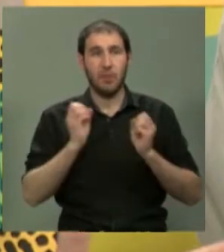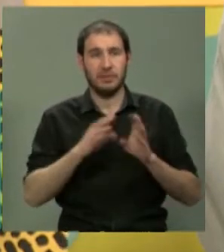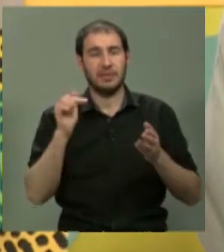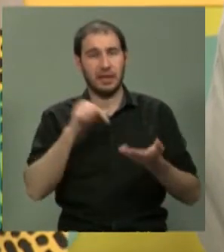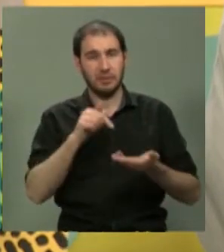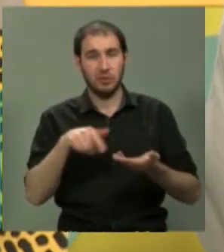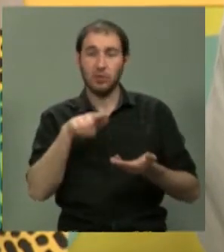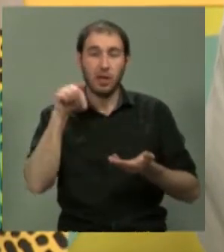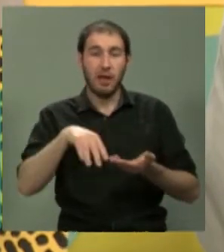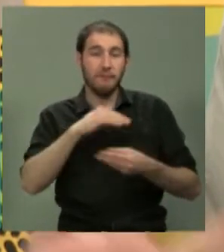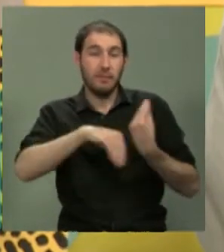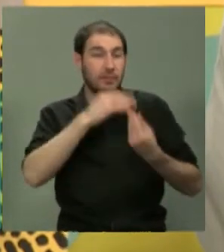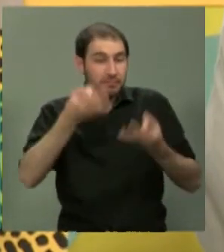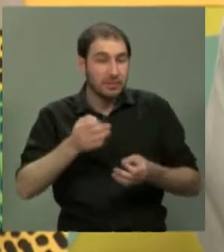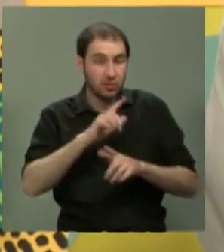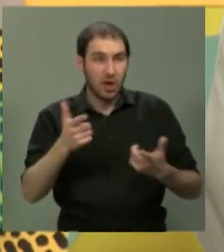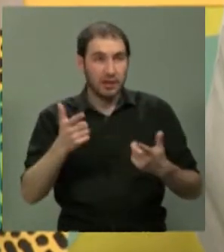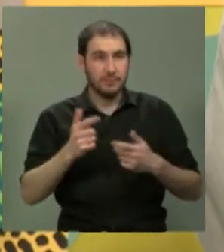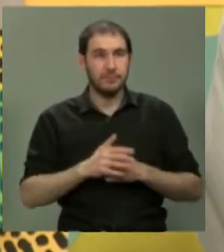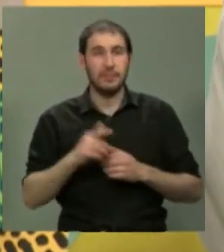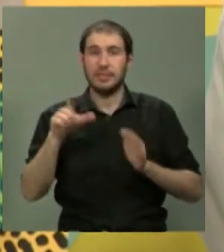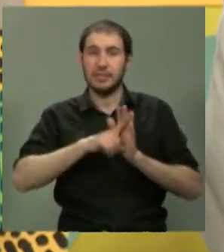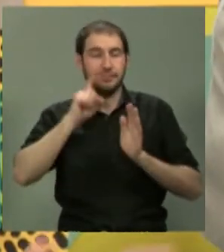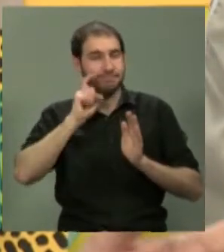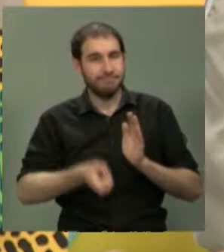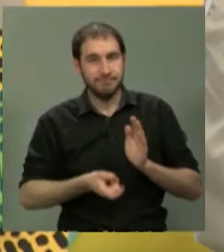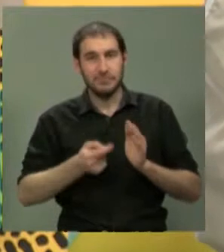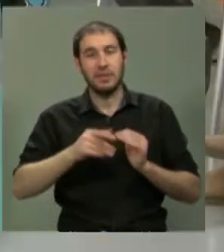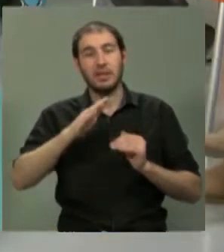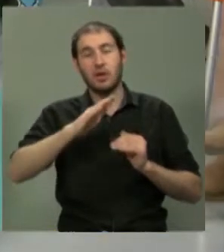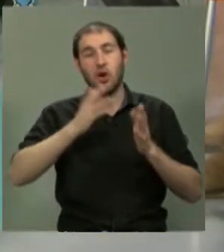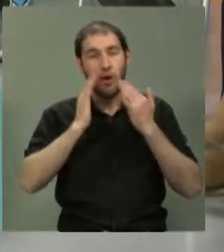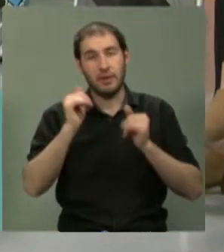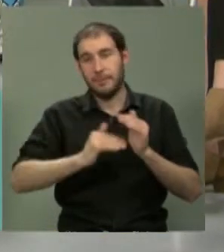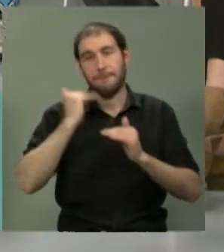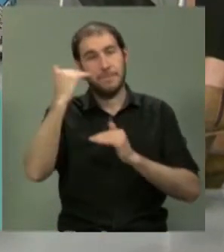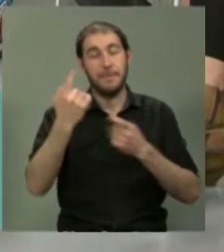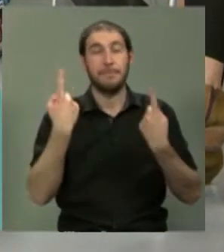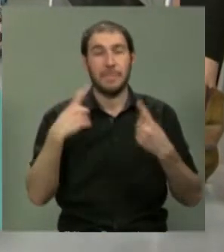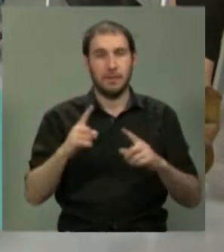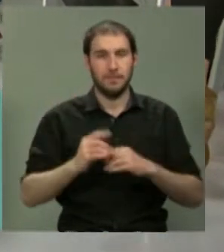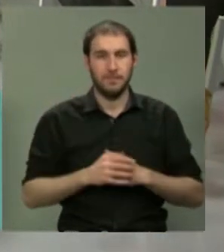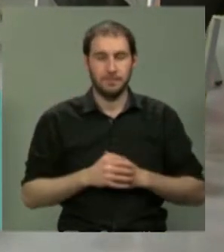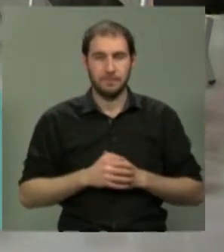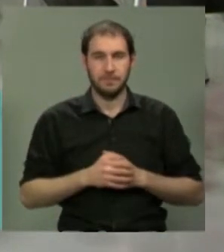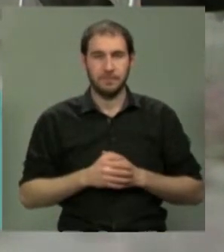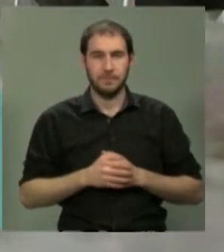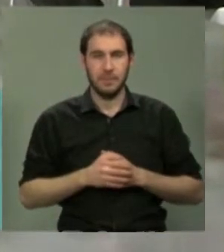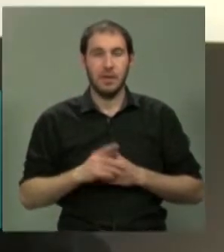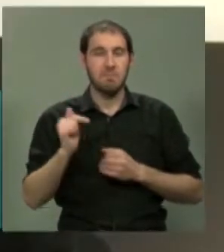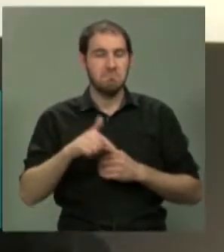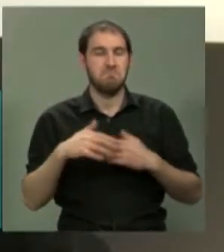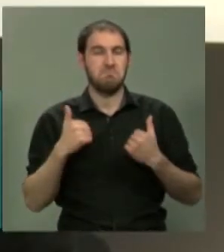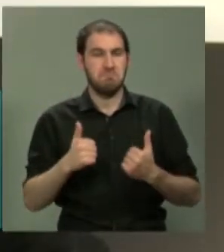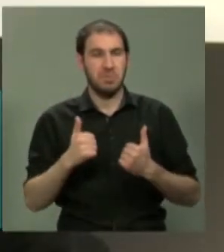ahí. Si nosotros contenemos bien a la familia, estos delitos de los menores no van a estar pasando, pero creo que sería